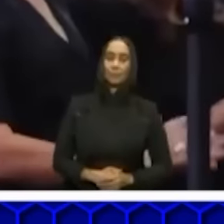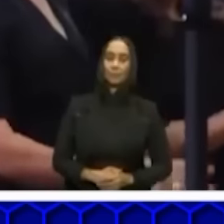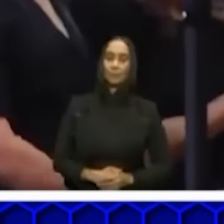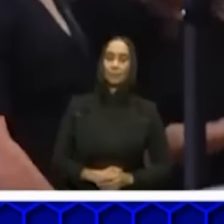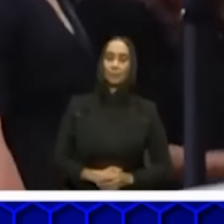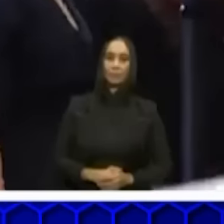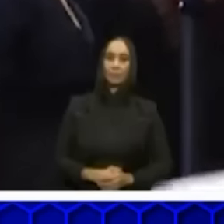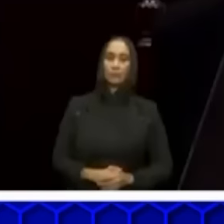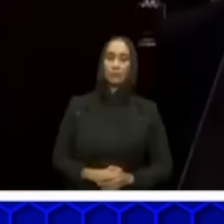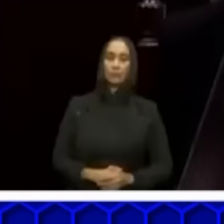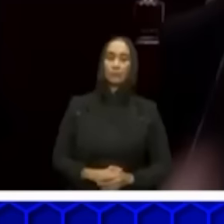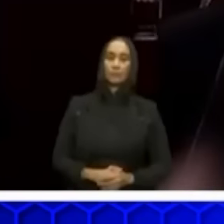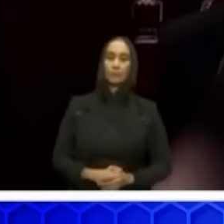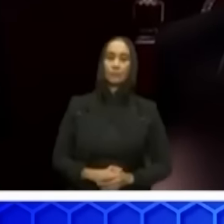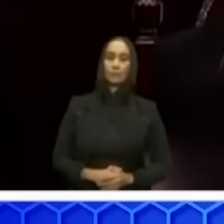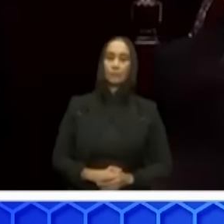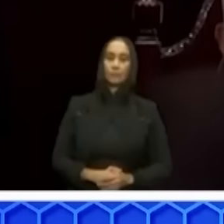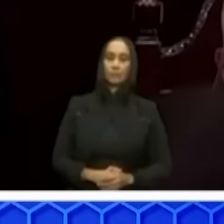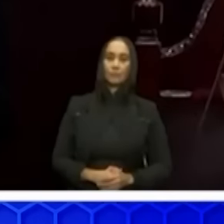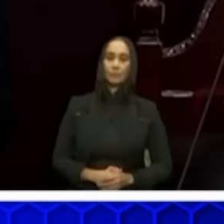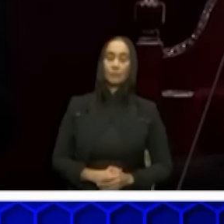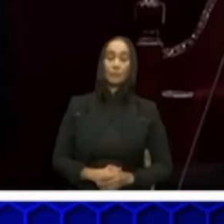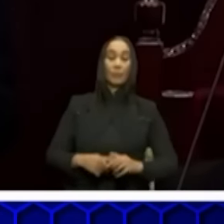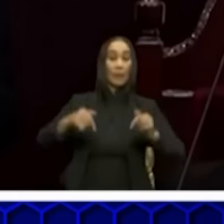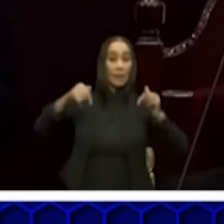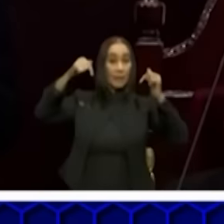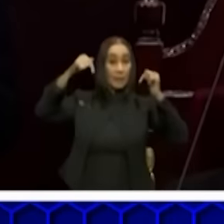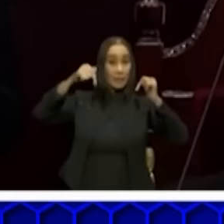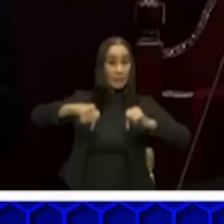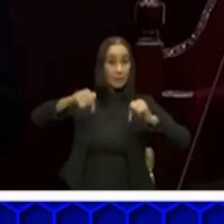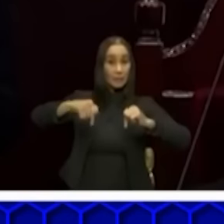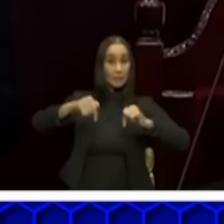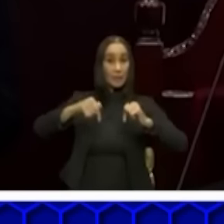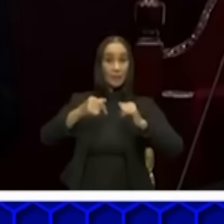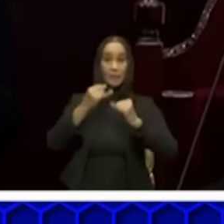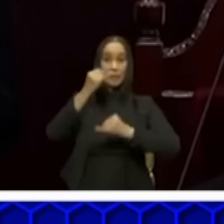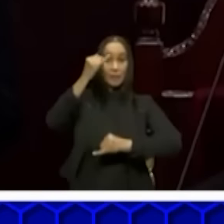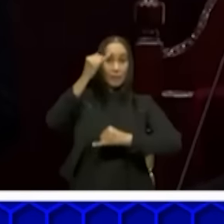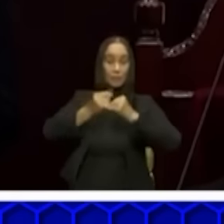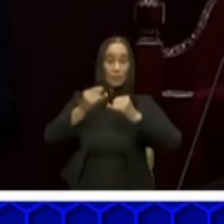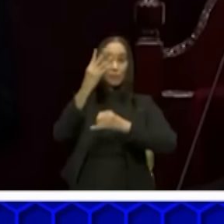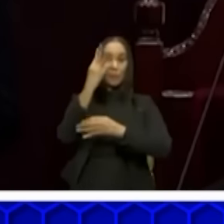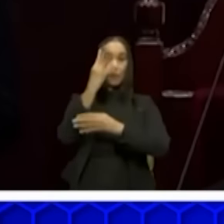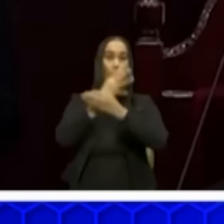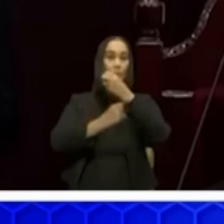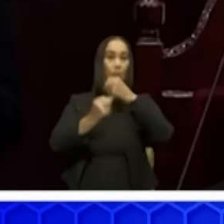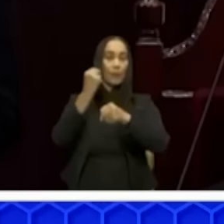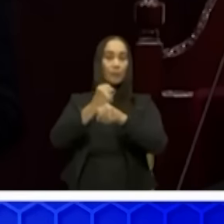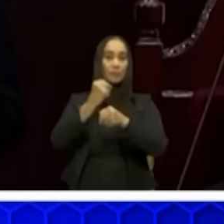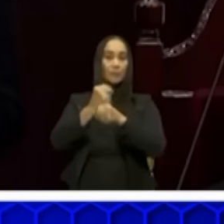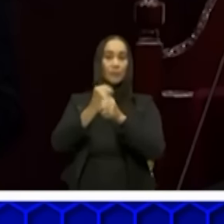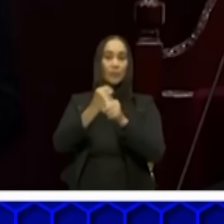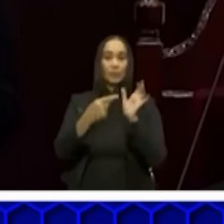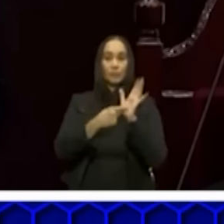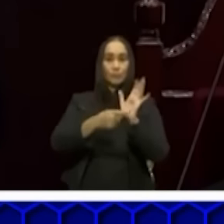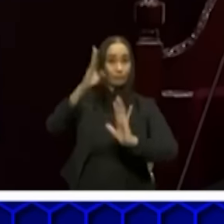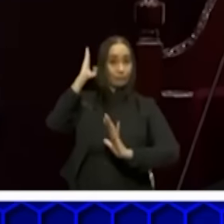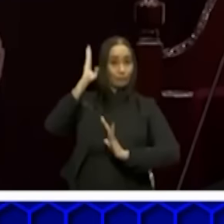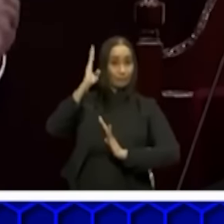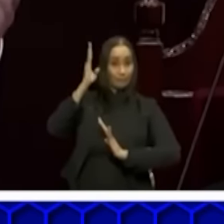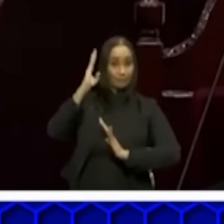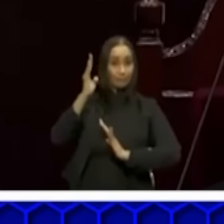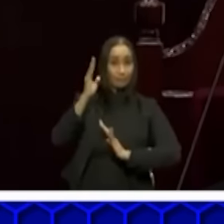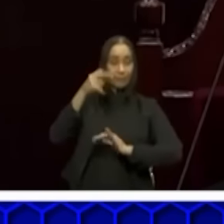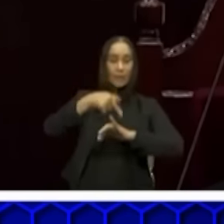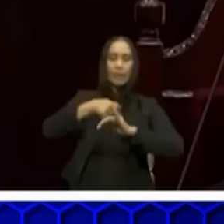cuestiones reales plantas de tratamiento que se están construyendo y hay una gran obra importante de acuducto que lleva a